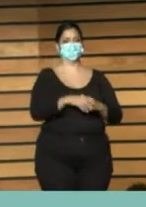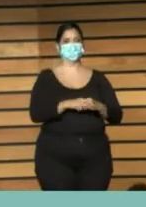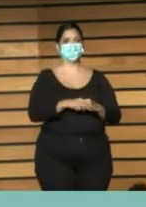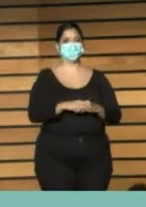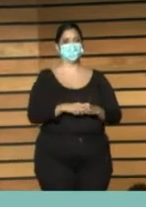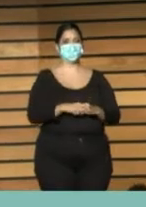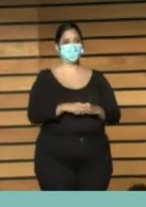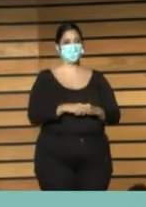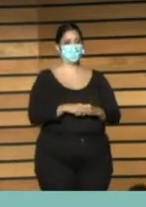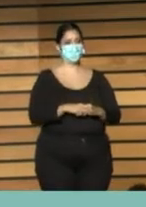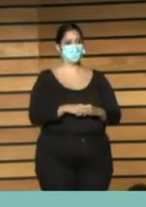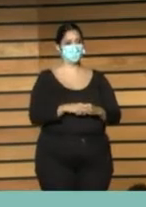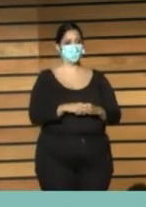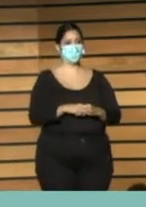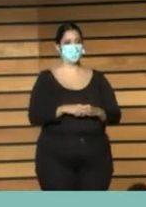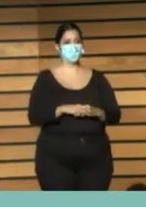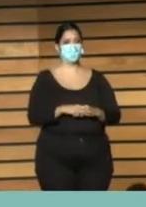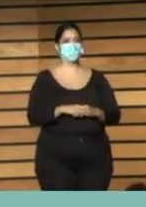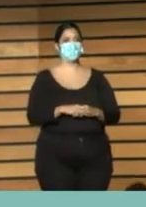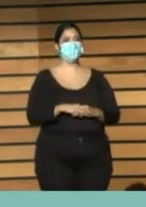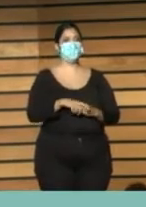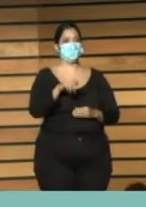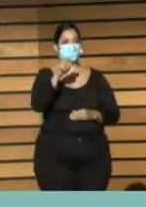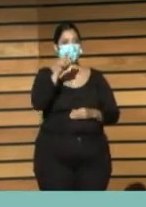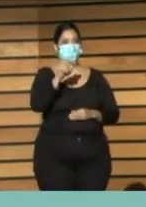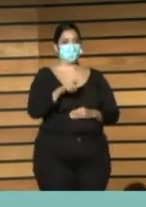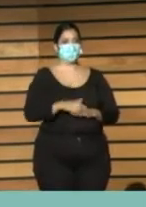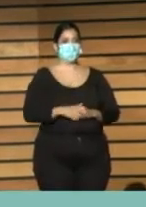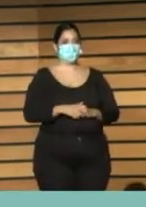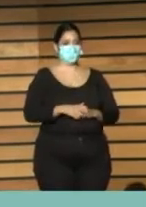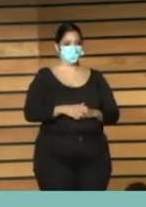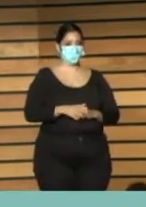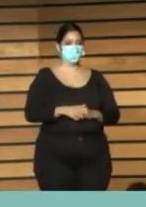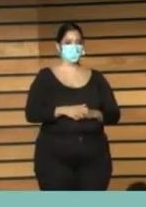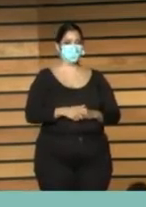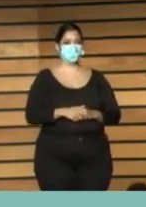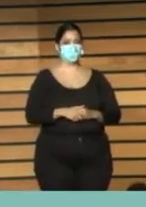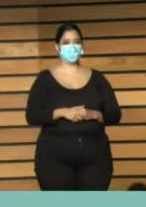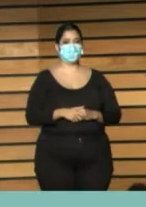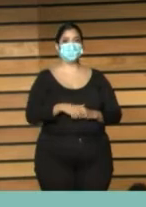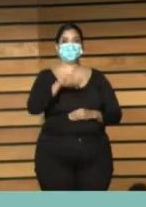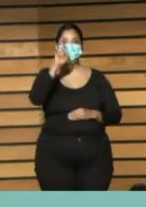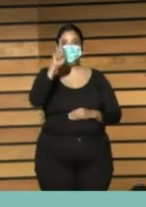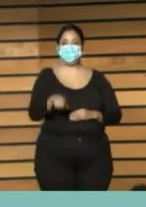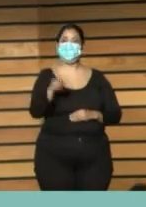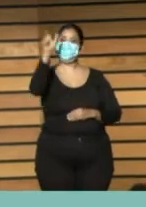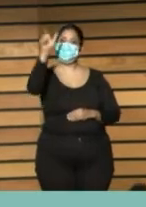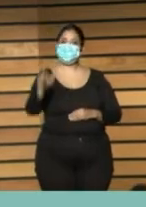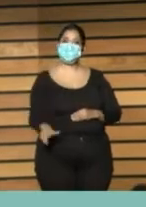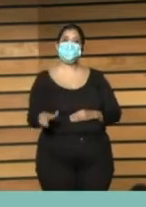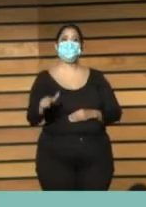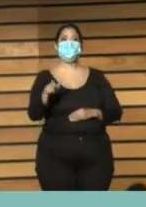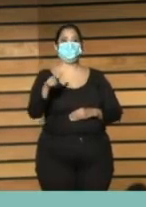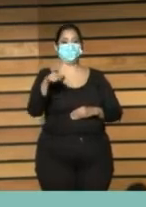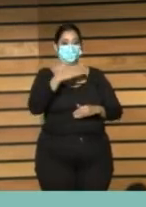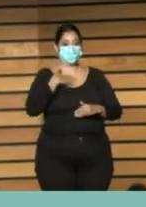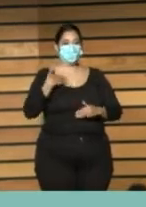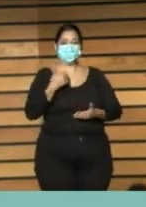y las profesionales de la información y por eso nos alegra mucho colaborar con el Ministerio de Cultura y Deporte dotando a este premio con